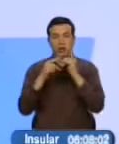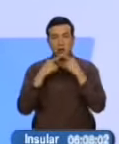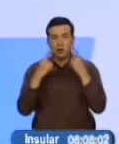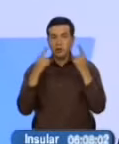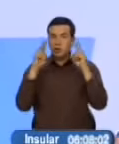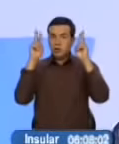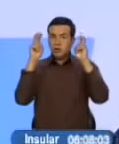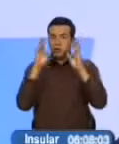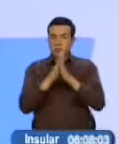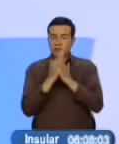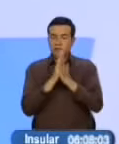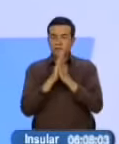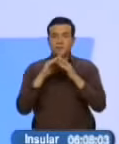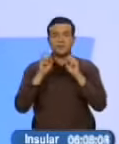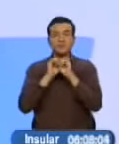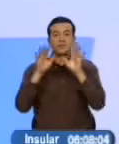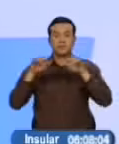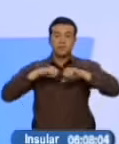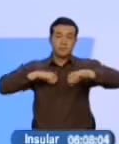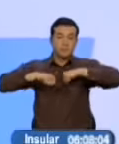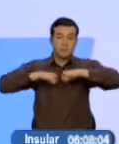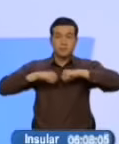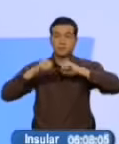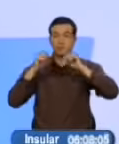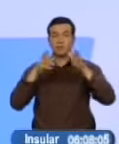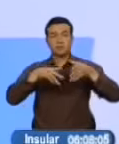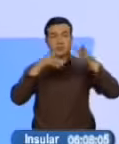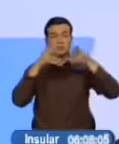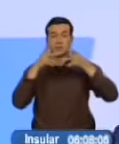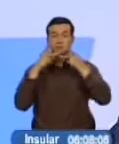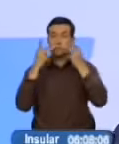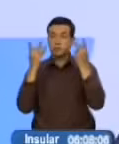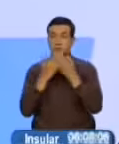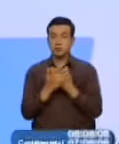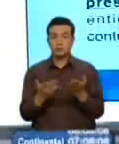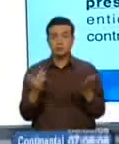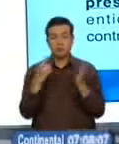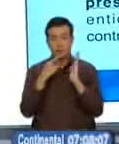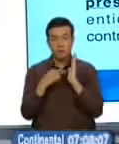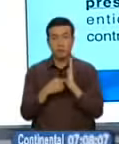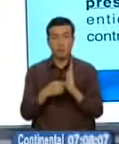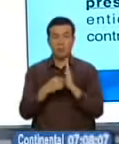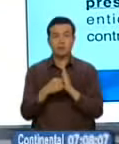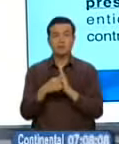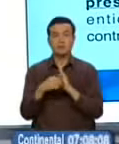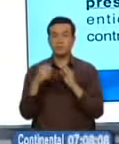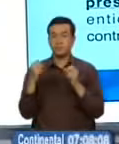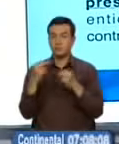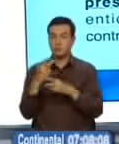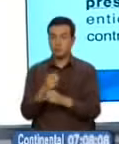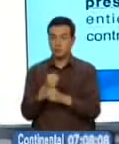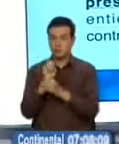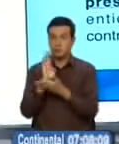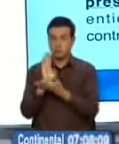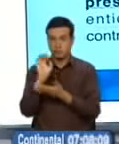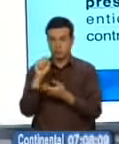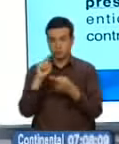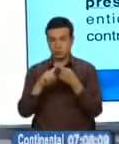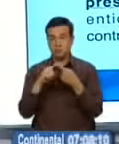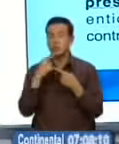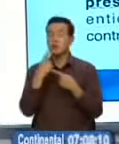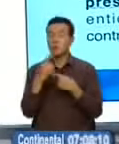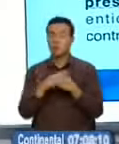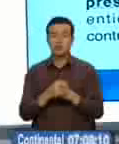en el Manual General de Administración y Control de los Activos del Sector Público, se establece pólizas de seguro, se habla de las pólizas de seguro y